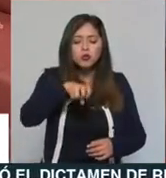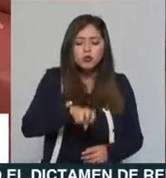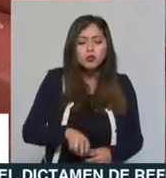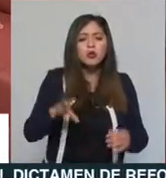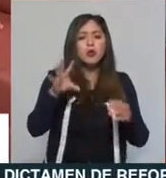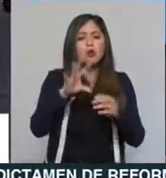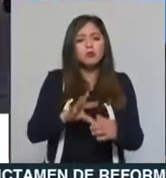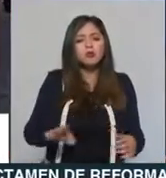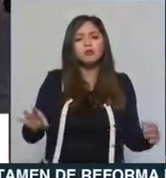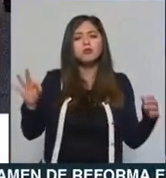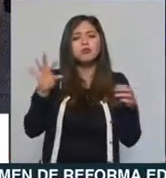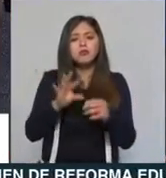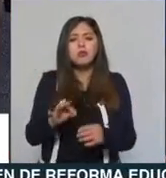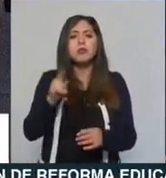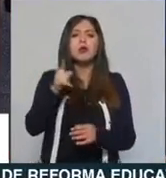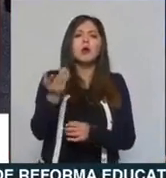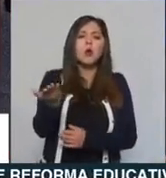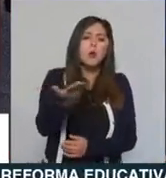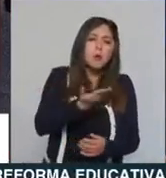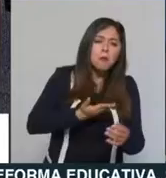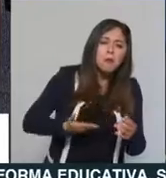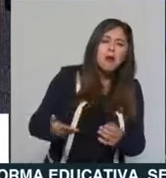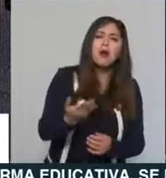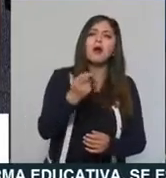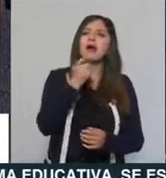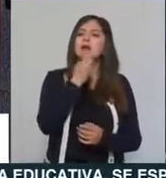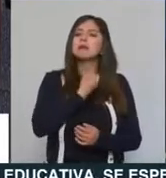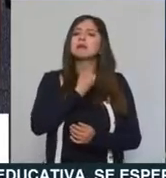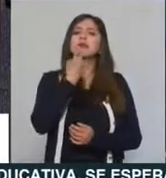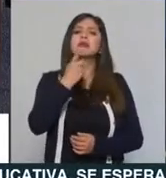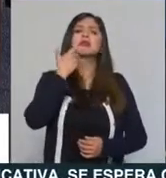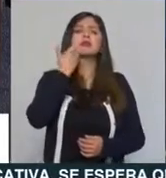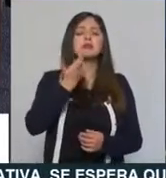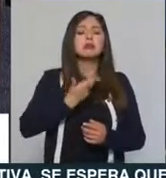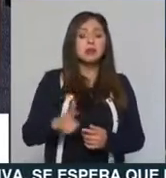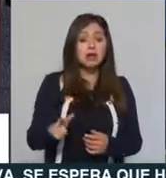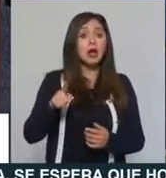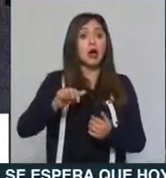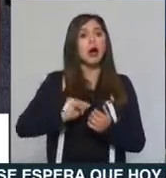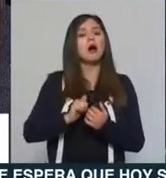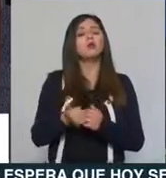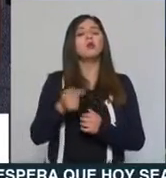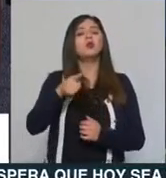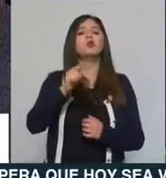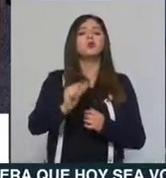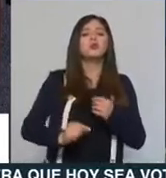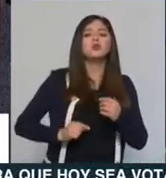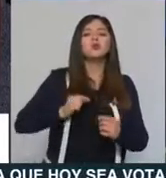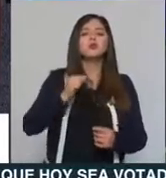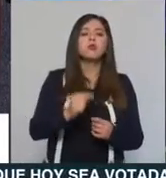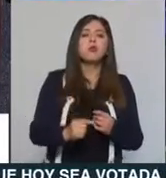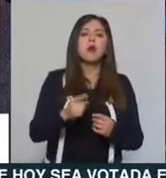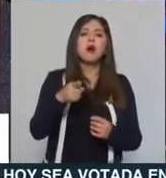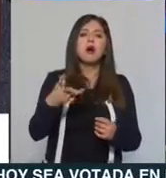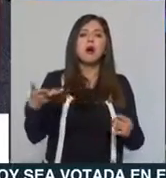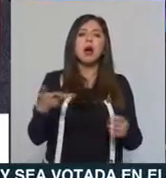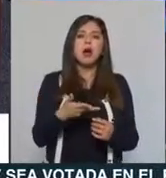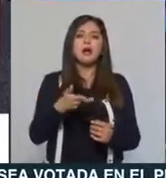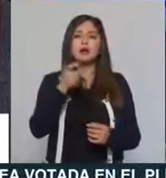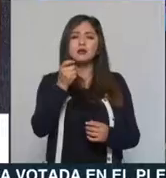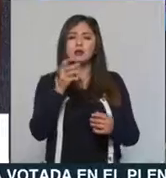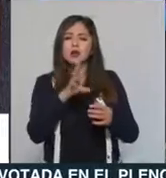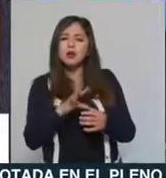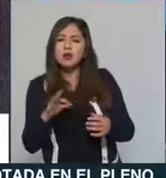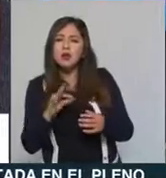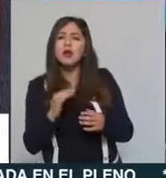tomar lo que ellos tienen para compartir, para decir, porque entonces puedes de allí ir como tirando del hilito y ellos te